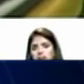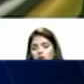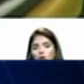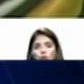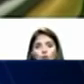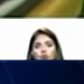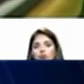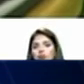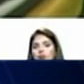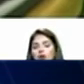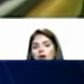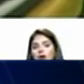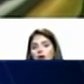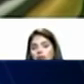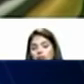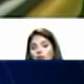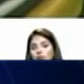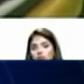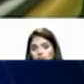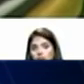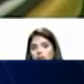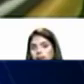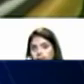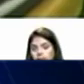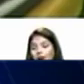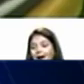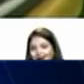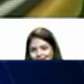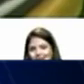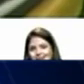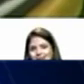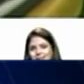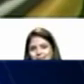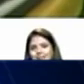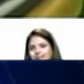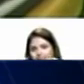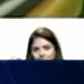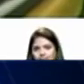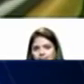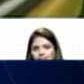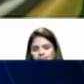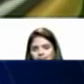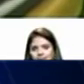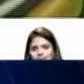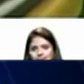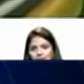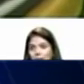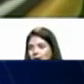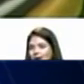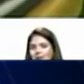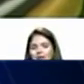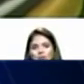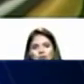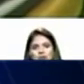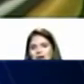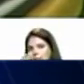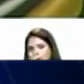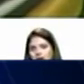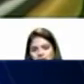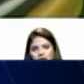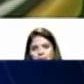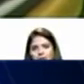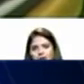orden constitucional. Aquí está la sanación justamente para que eliminemos de una vez y para siempre